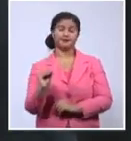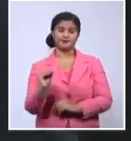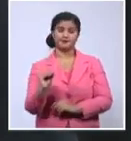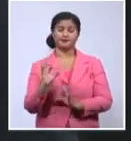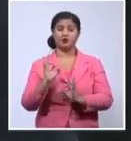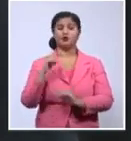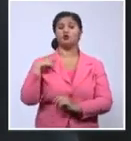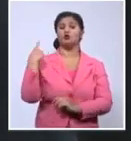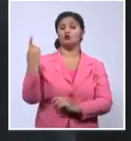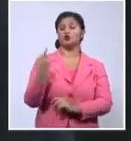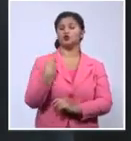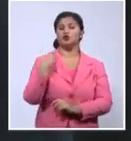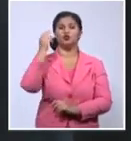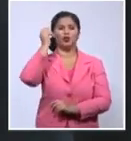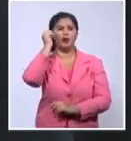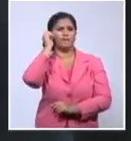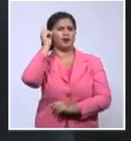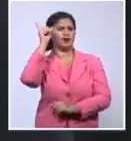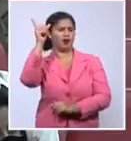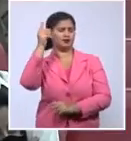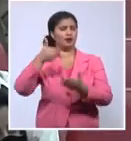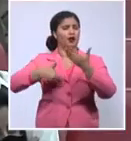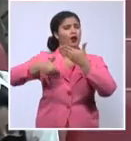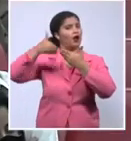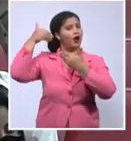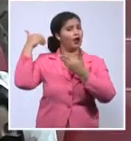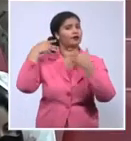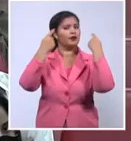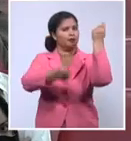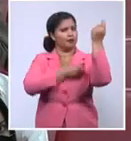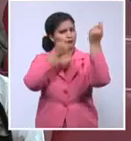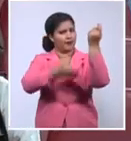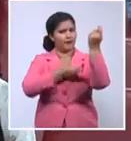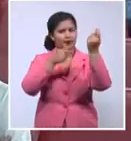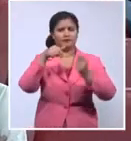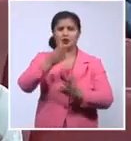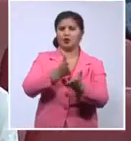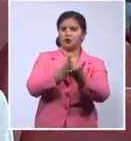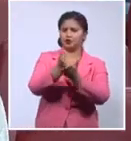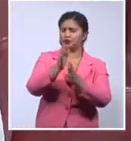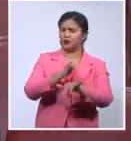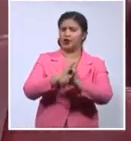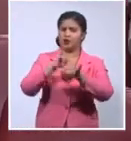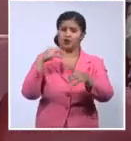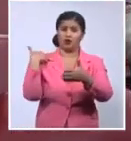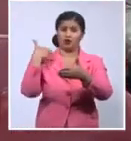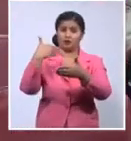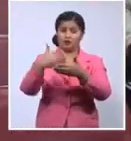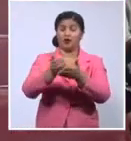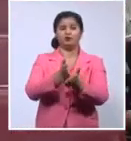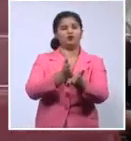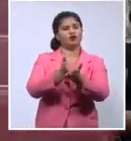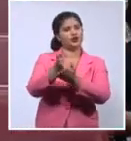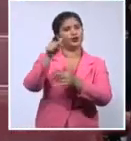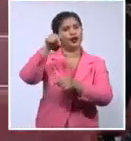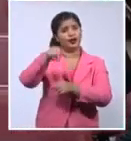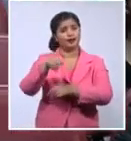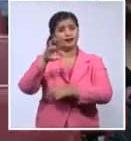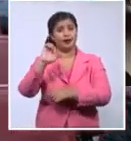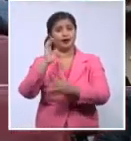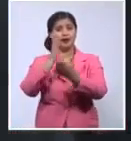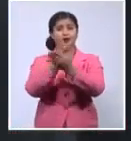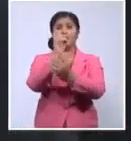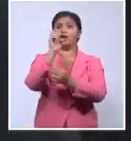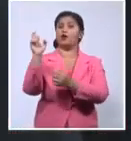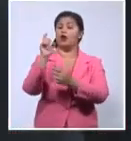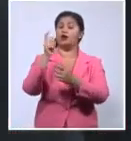de lucha en la construcción del socialismo como única opción de desarrollo y con el ejemplo